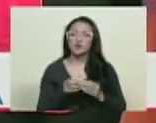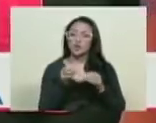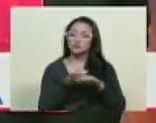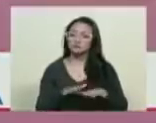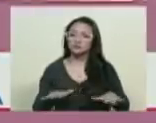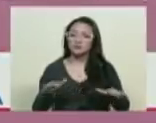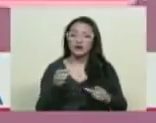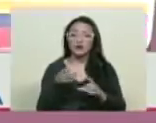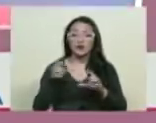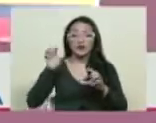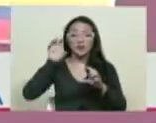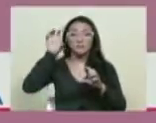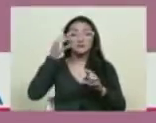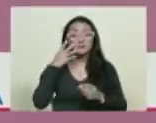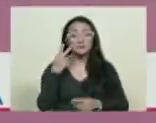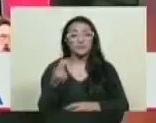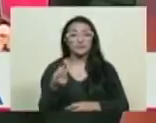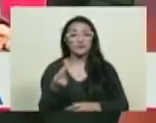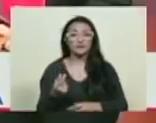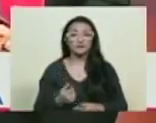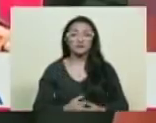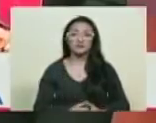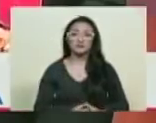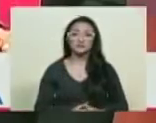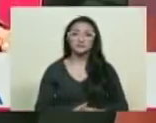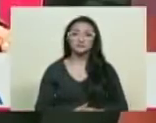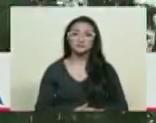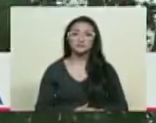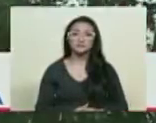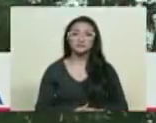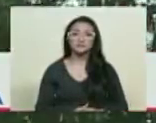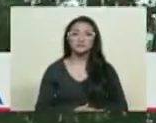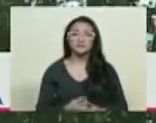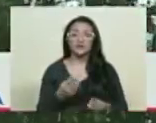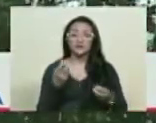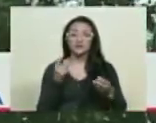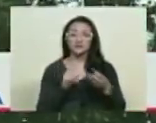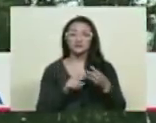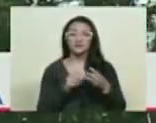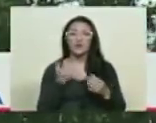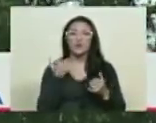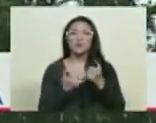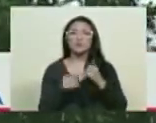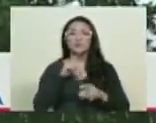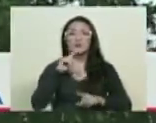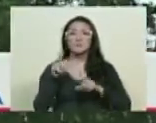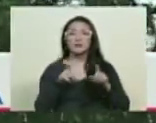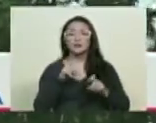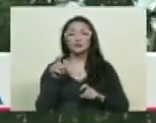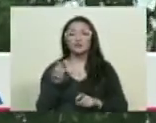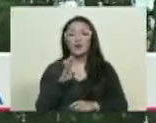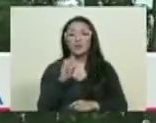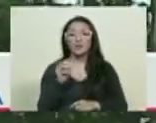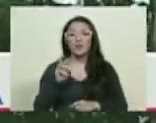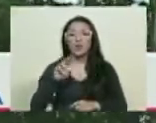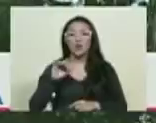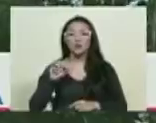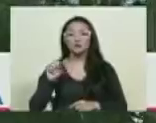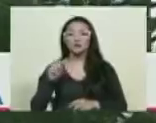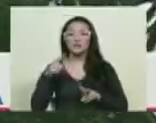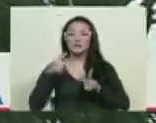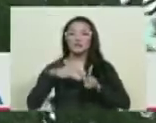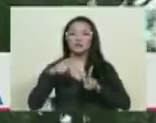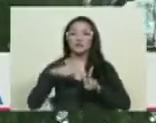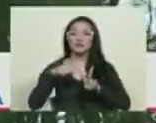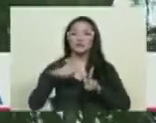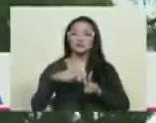carne de la patria pendientes la tercera y última pregunta la realiza boris castellanos de venezolana de